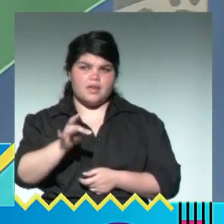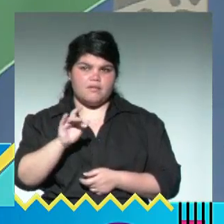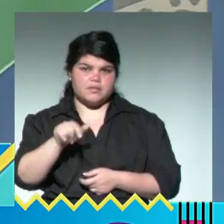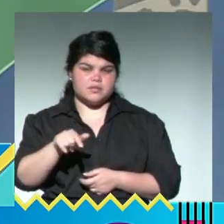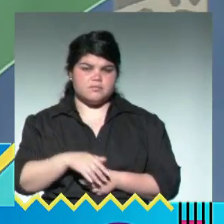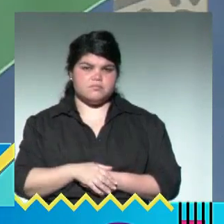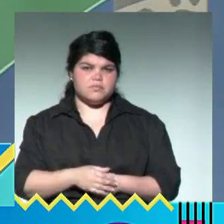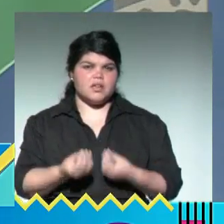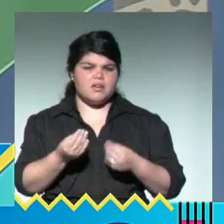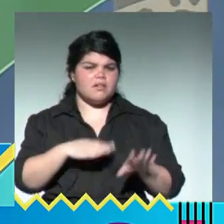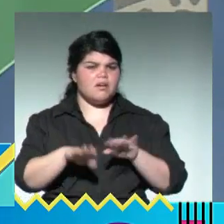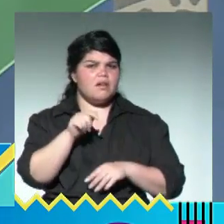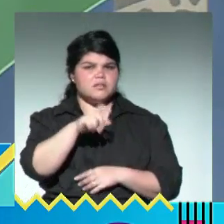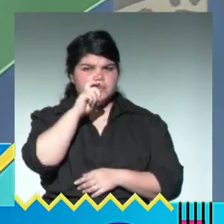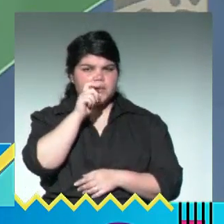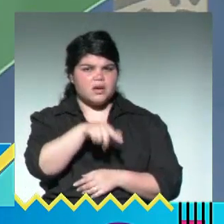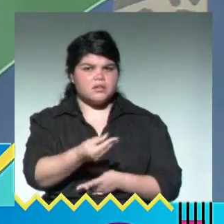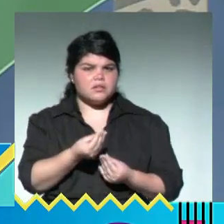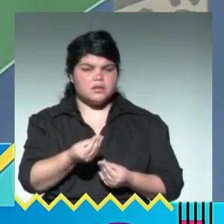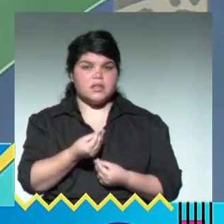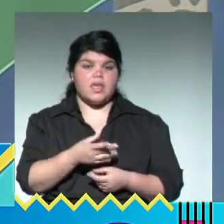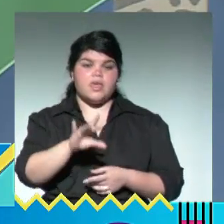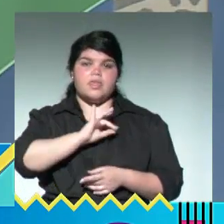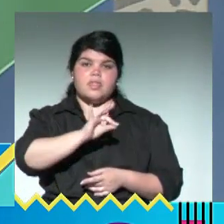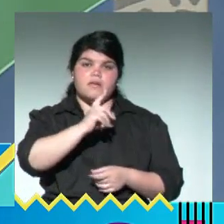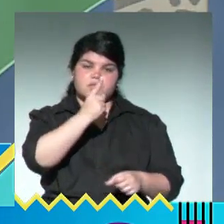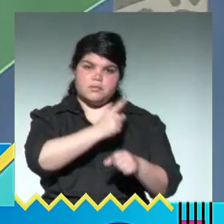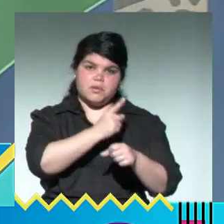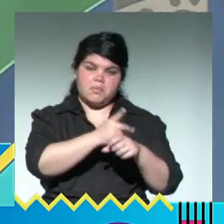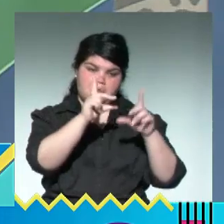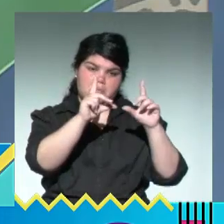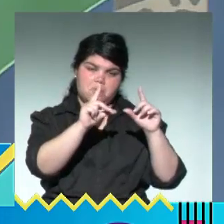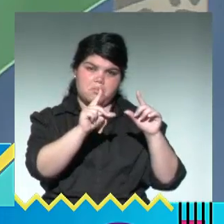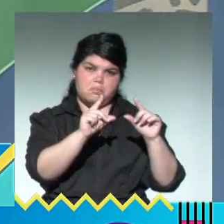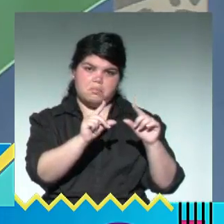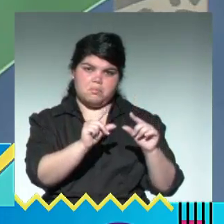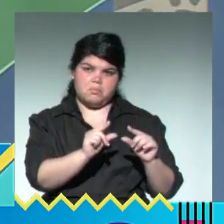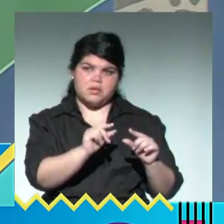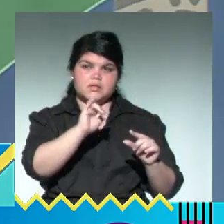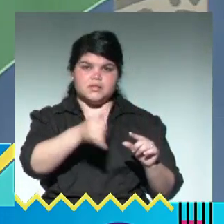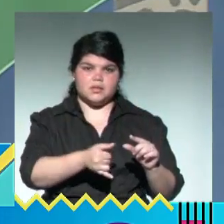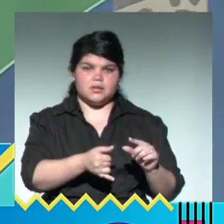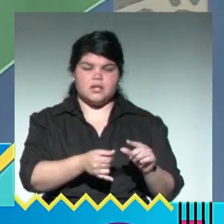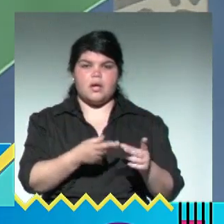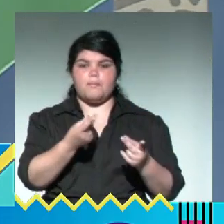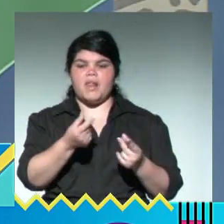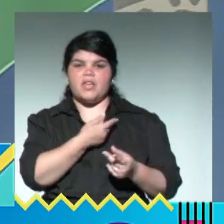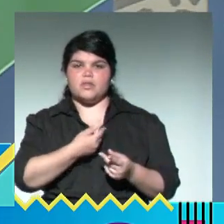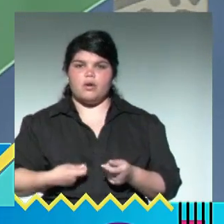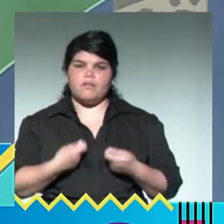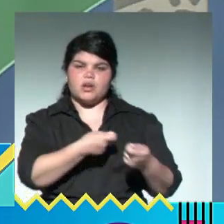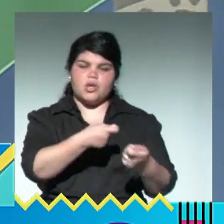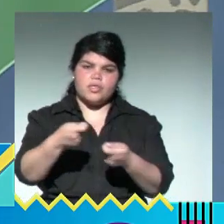lo que hizo fue tratar de bajar déficit primario, lo fue bajando un poco porque le quitaba subsidios a los servicios